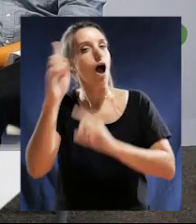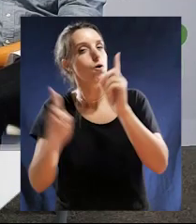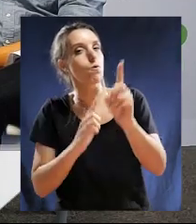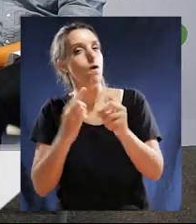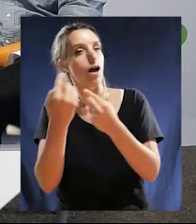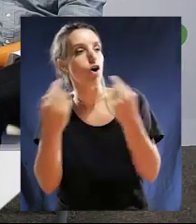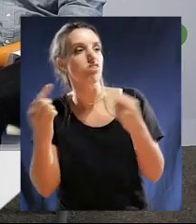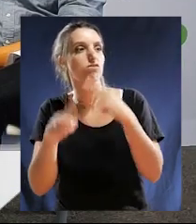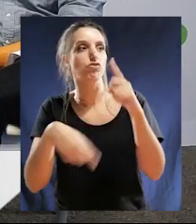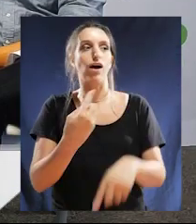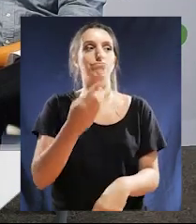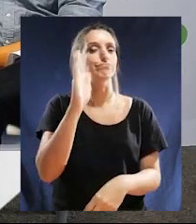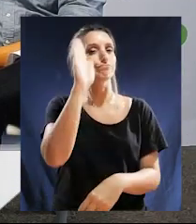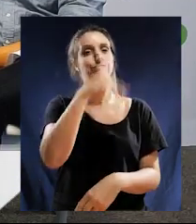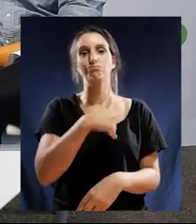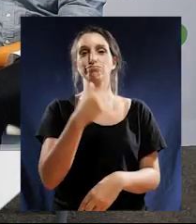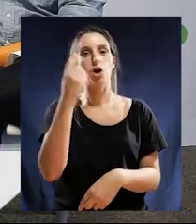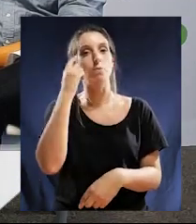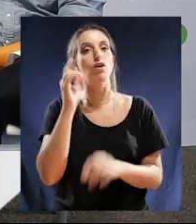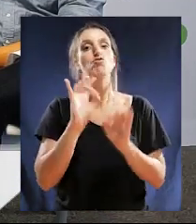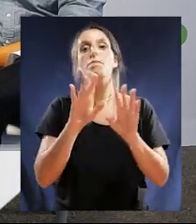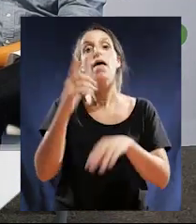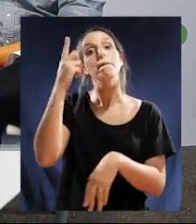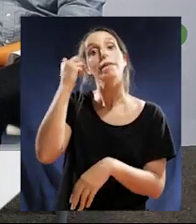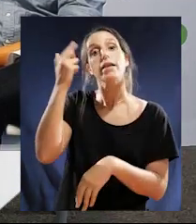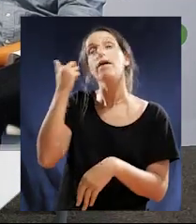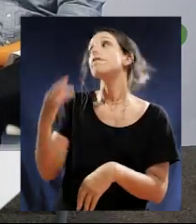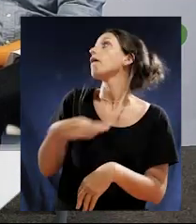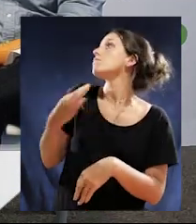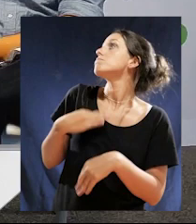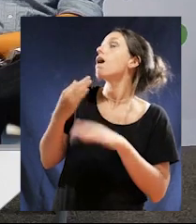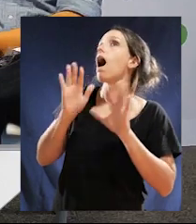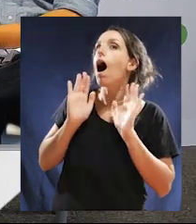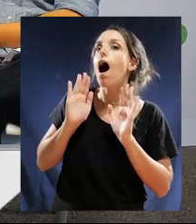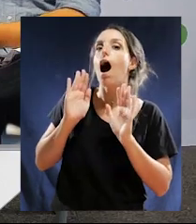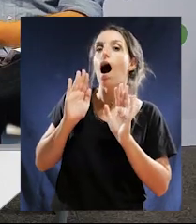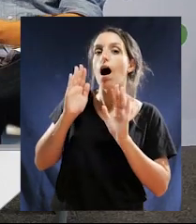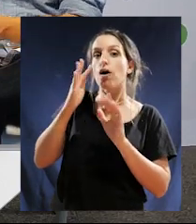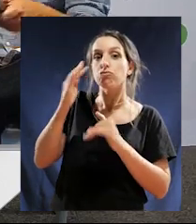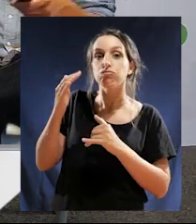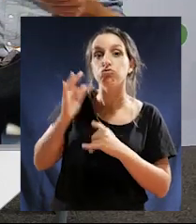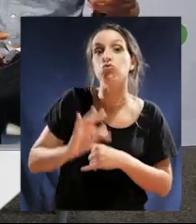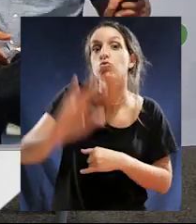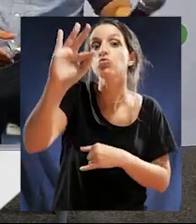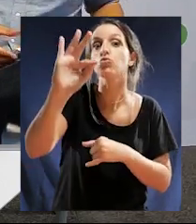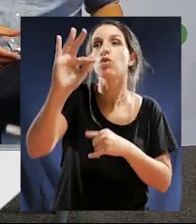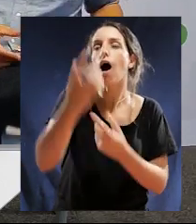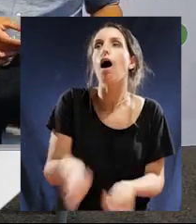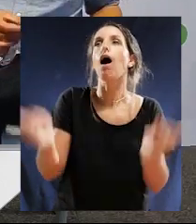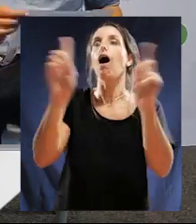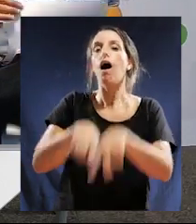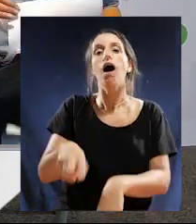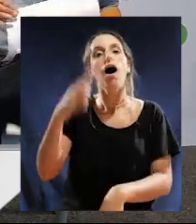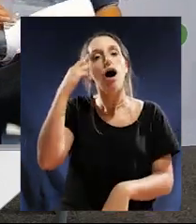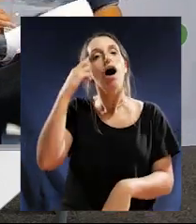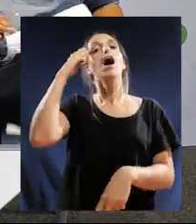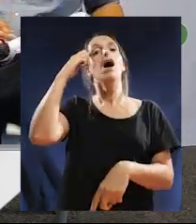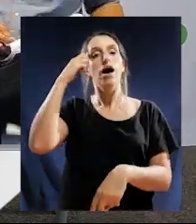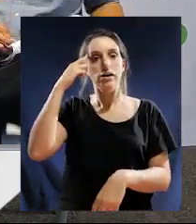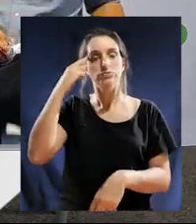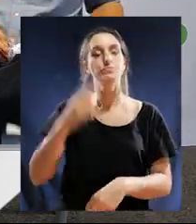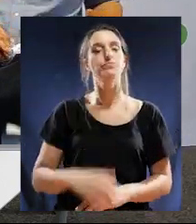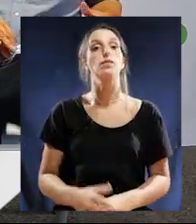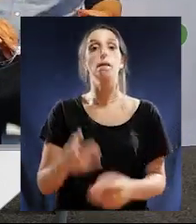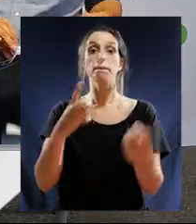algunas cosas otras cosas no las podemos pensar simplemente las vivimos la experiencia y con el tiempo las podremos volver a resignificar